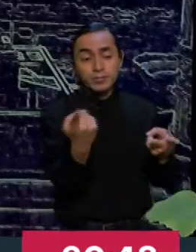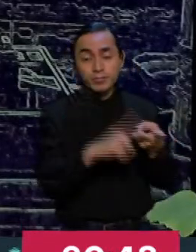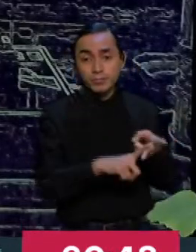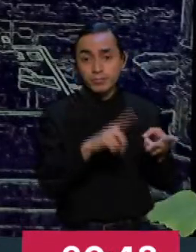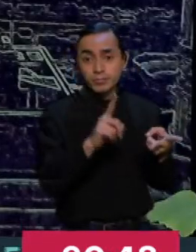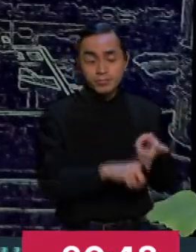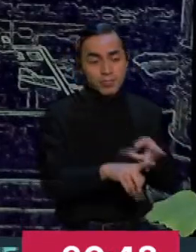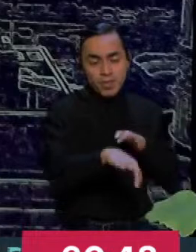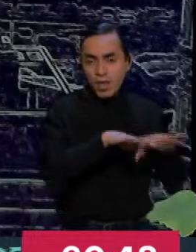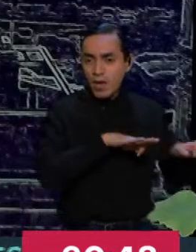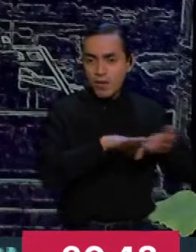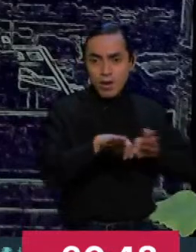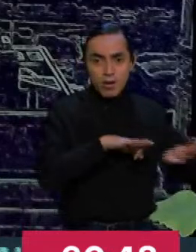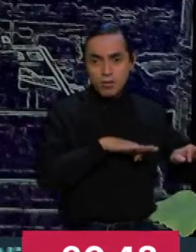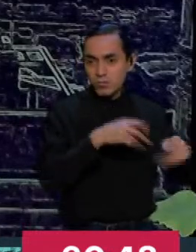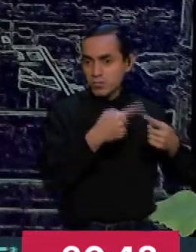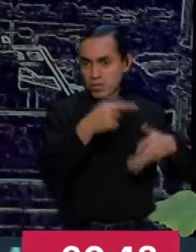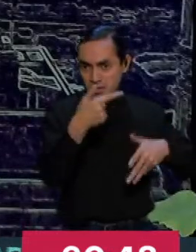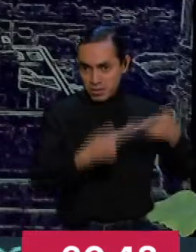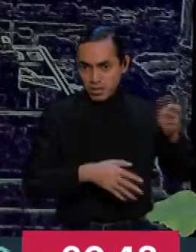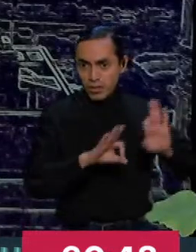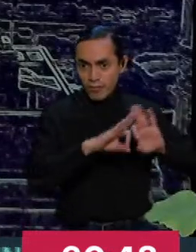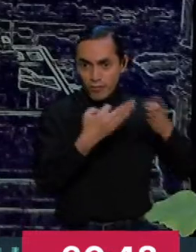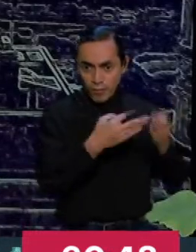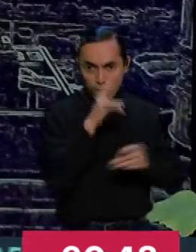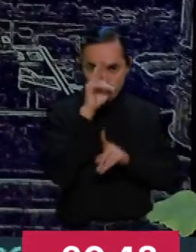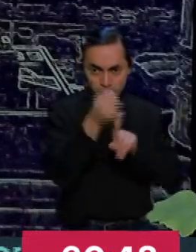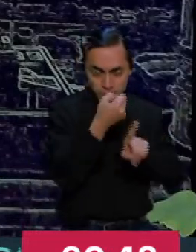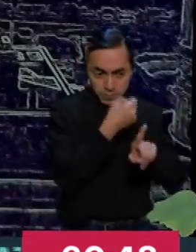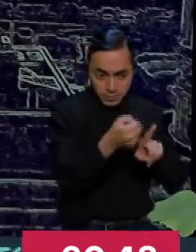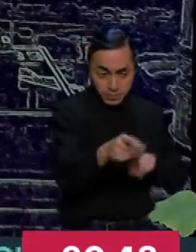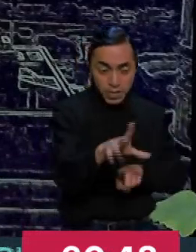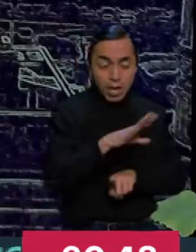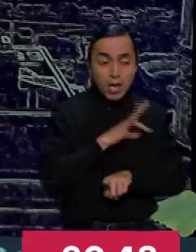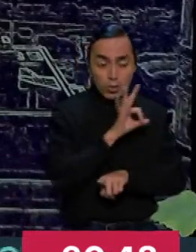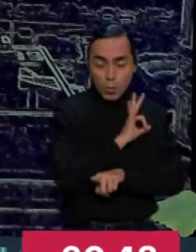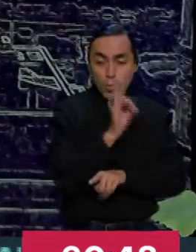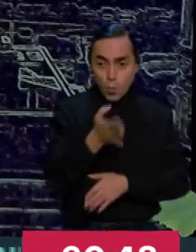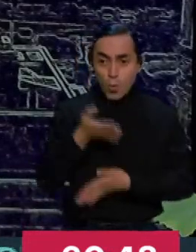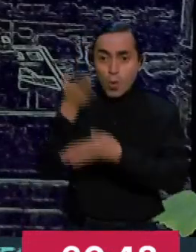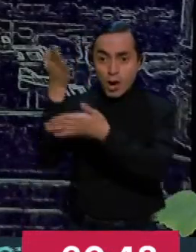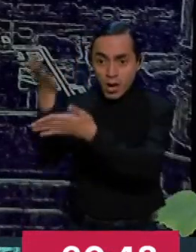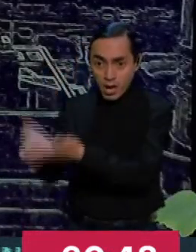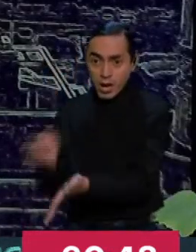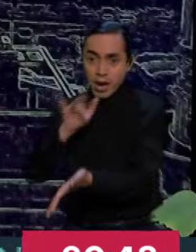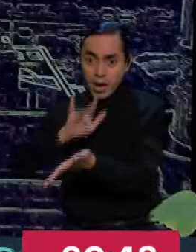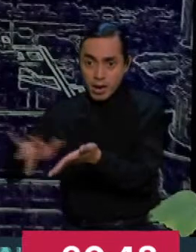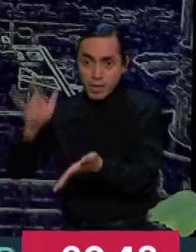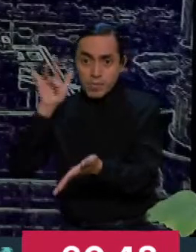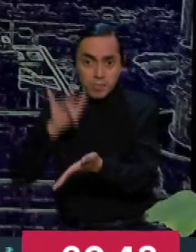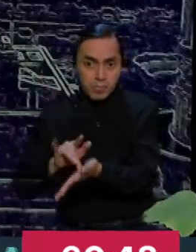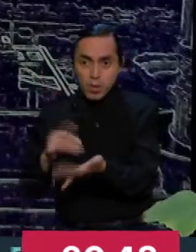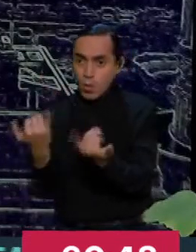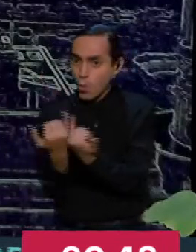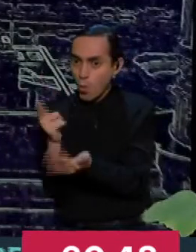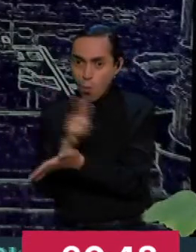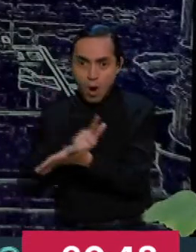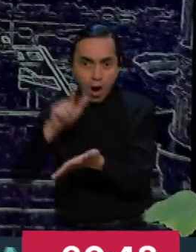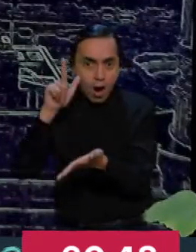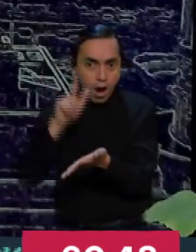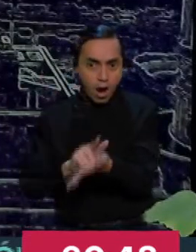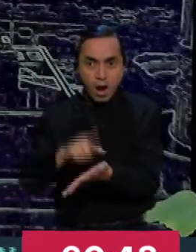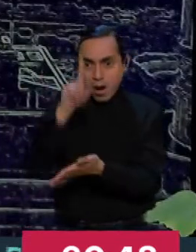de trabajo, a todo tipo de violencia que sufre una mujer. Ahí puede ir, recibir apoyo e incluso legal. Les van a dar